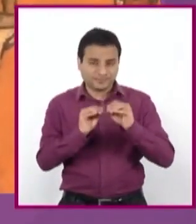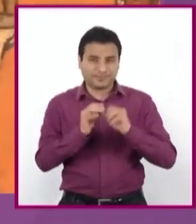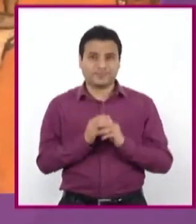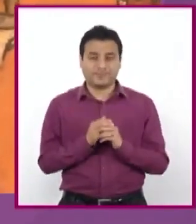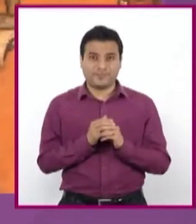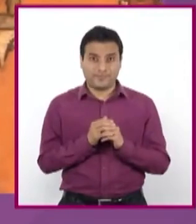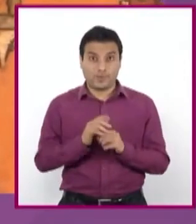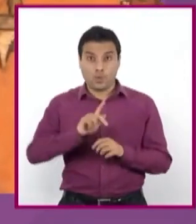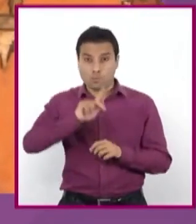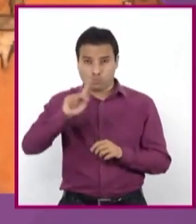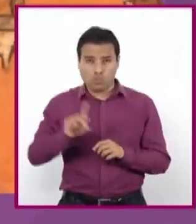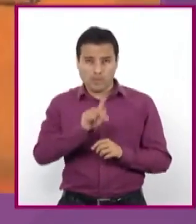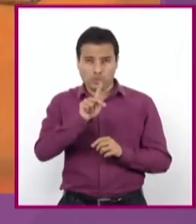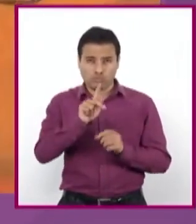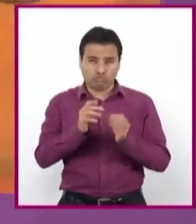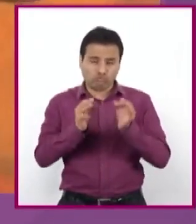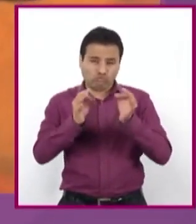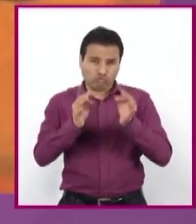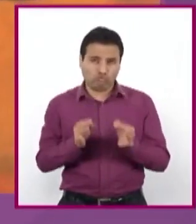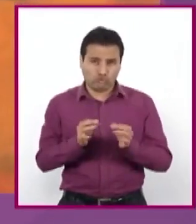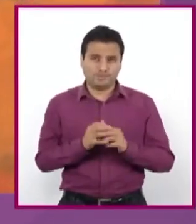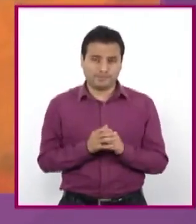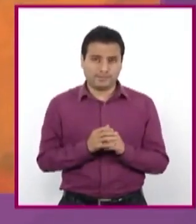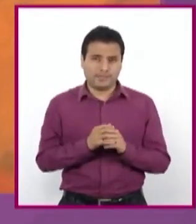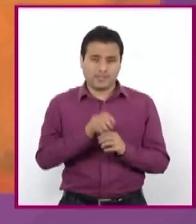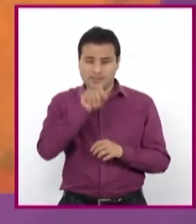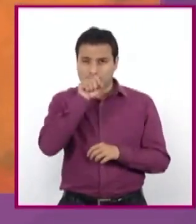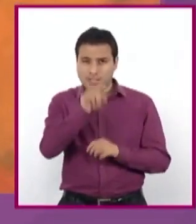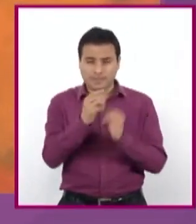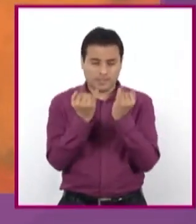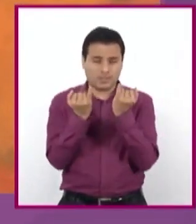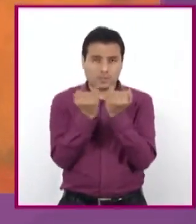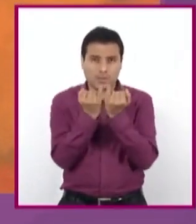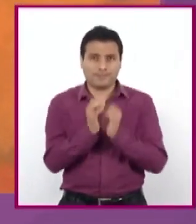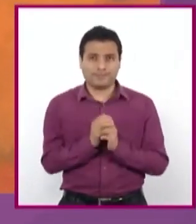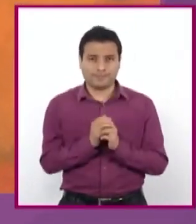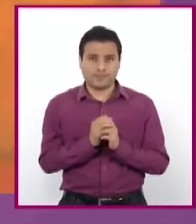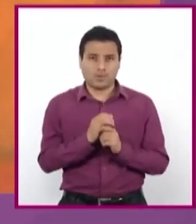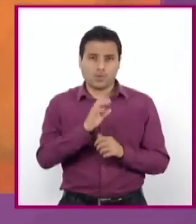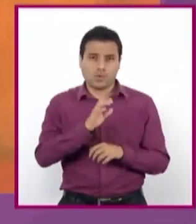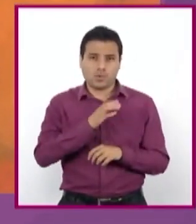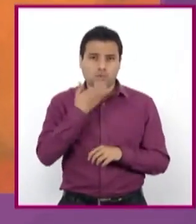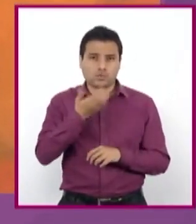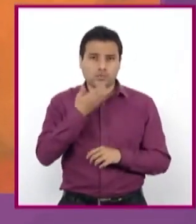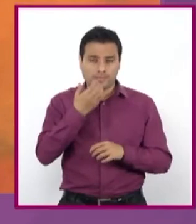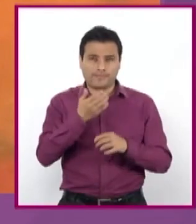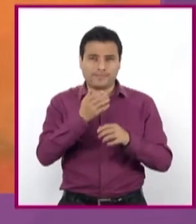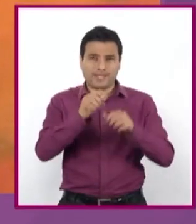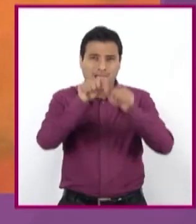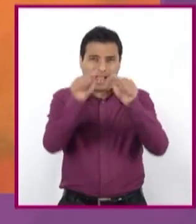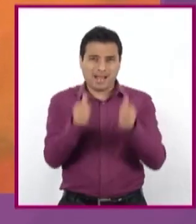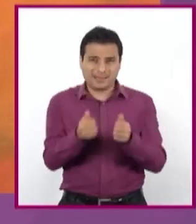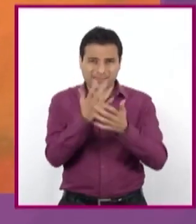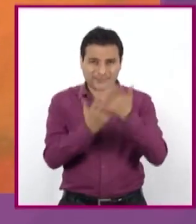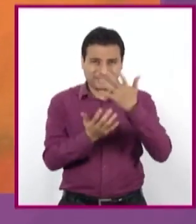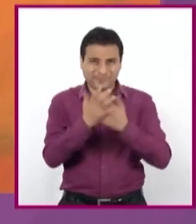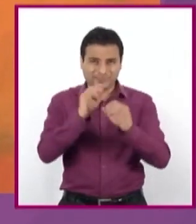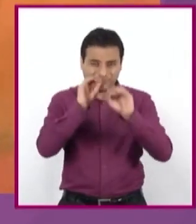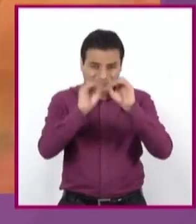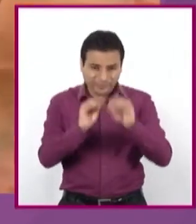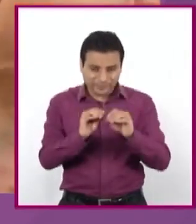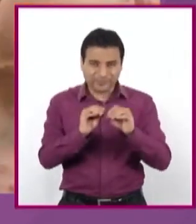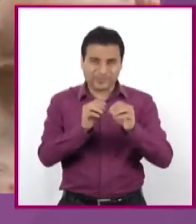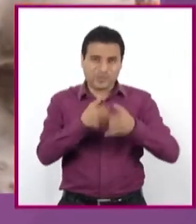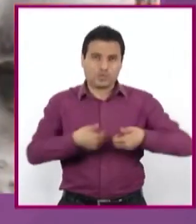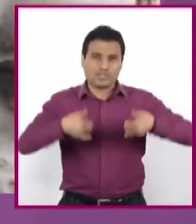occidental de la Cuenca de México también destinaron tiempo para el desarrollo del saber artesanal, vinculado a la elaboración de utensilios